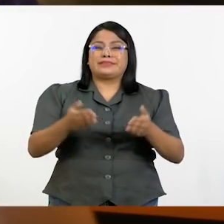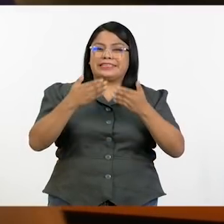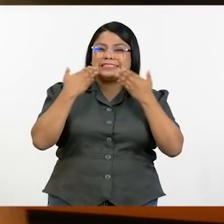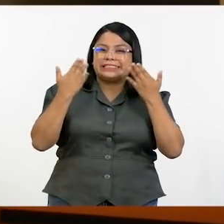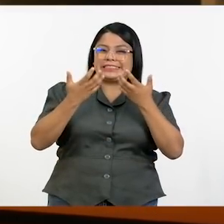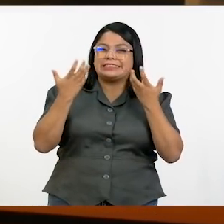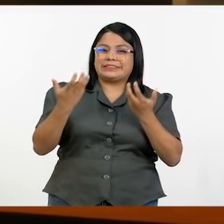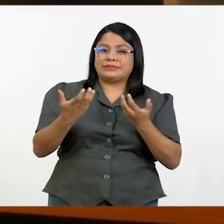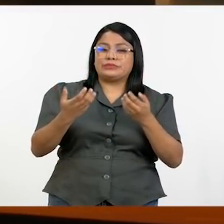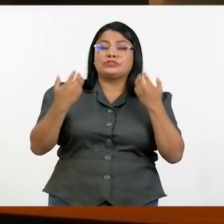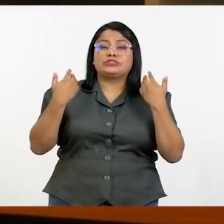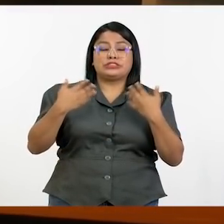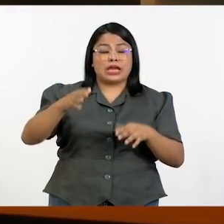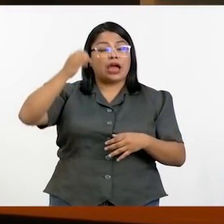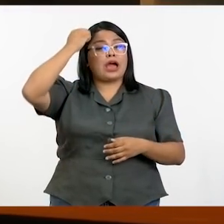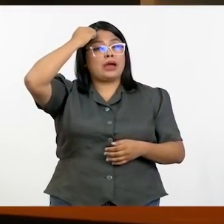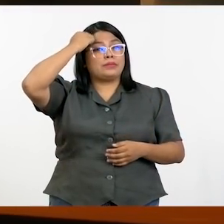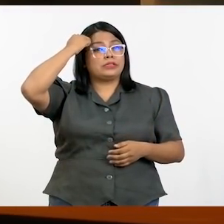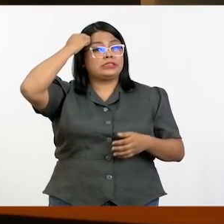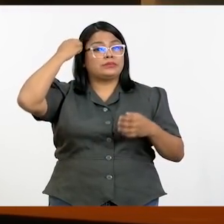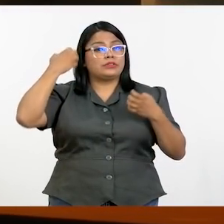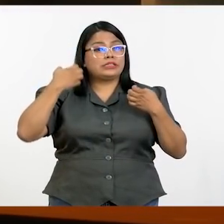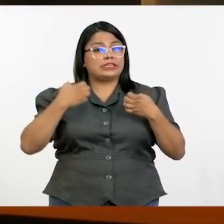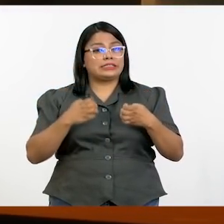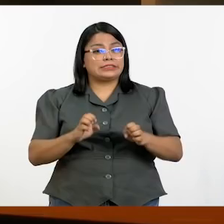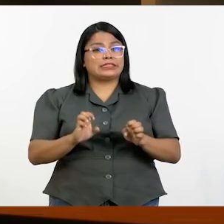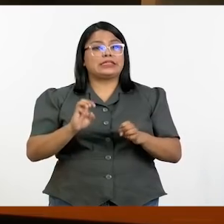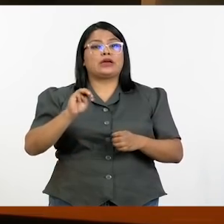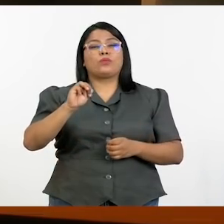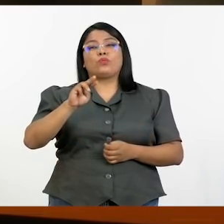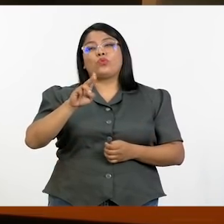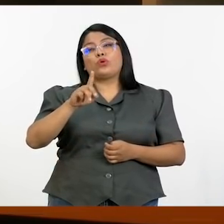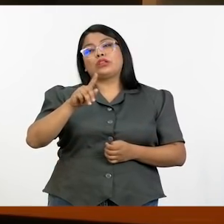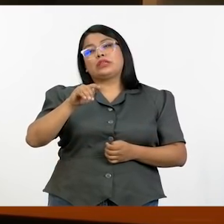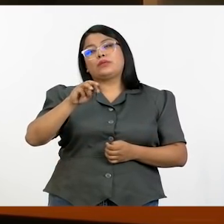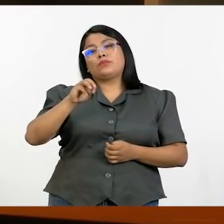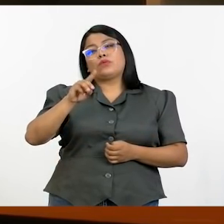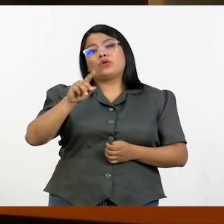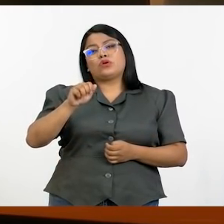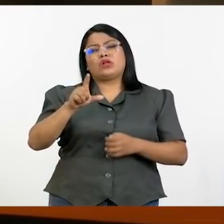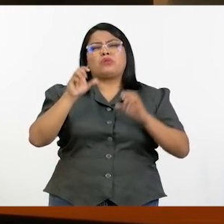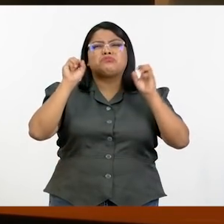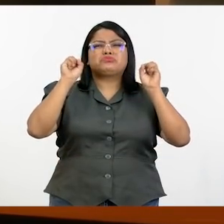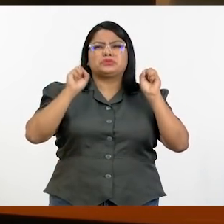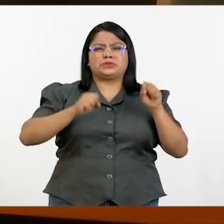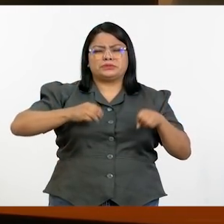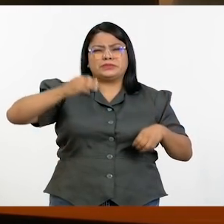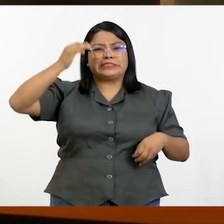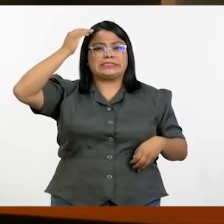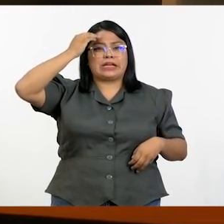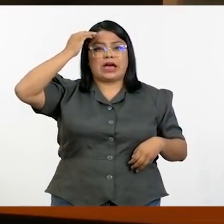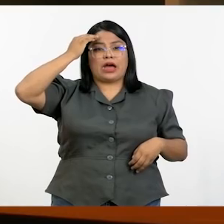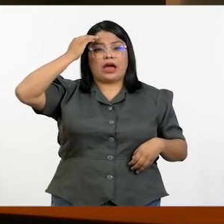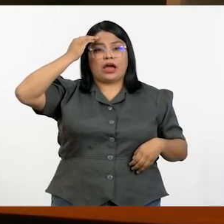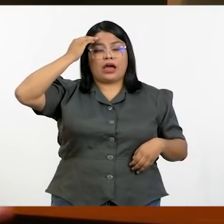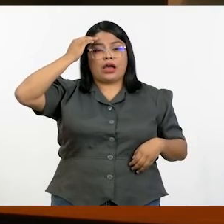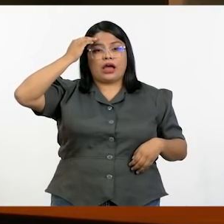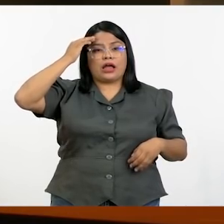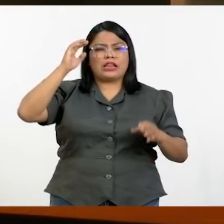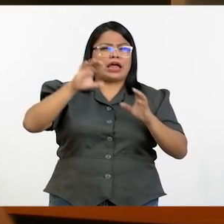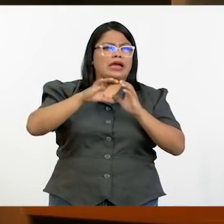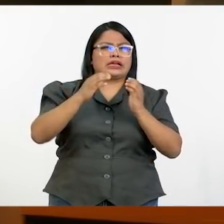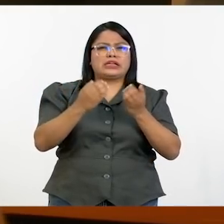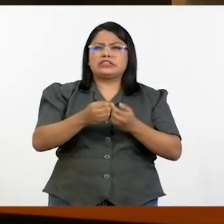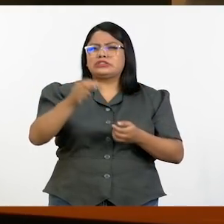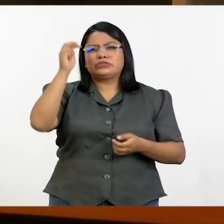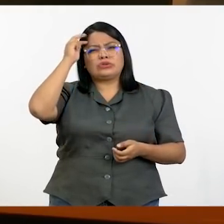Esmeralda, me alegra muchísimo que hayamos aprendido acerca de la estrategia multimodal, porque por medio de esta nosotros podemos darnos cuenta que la clase